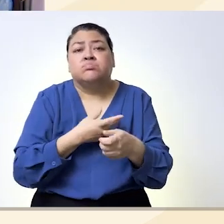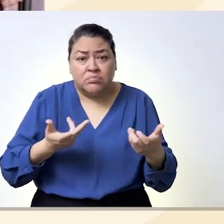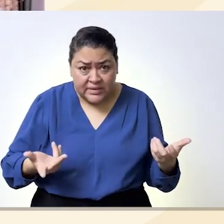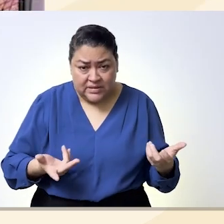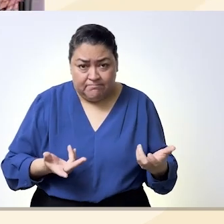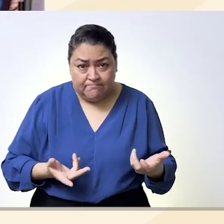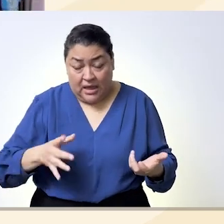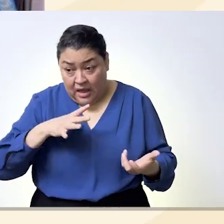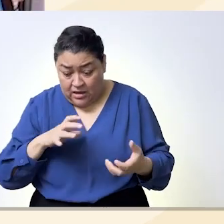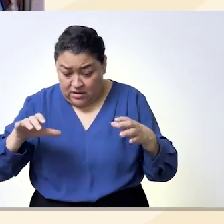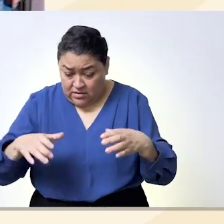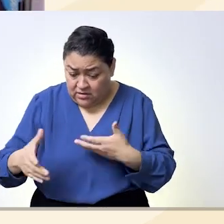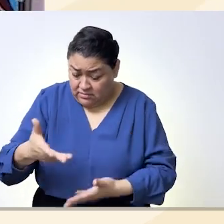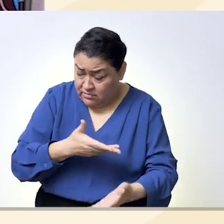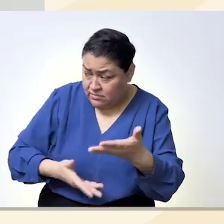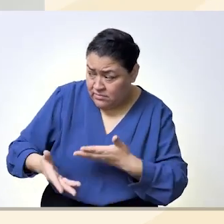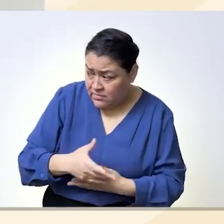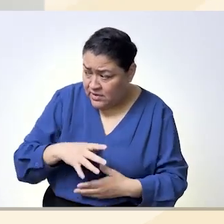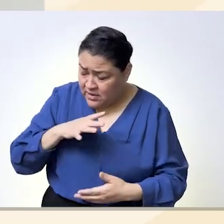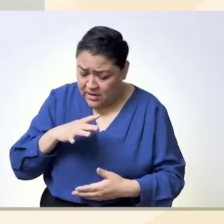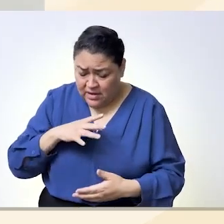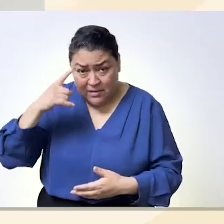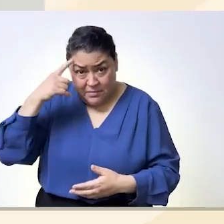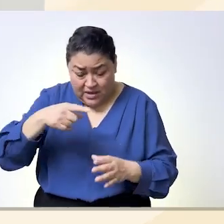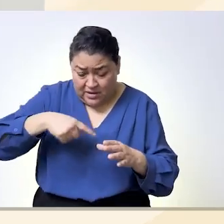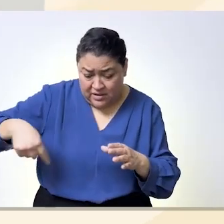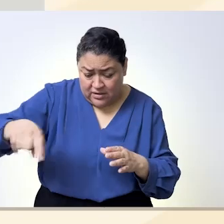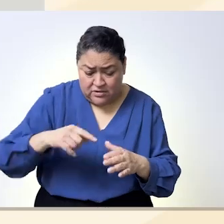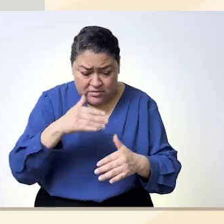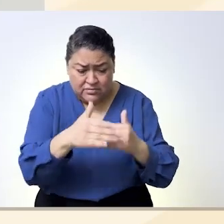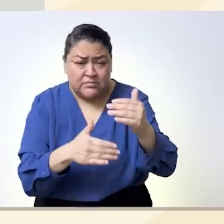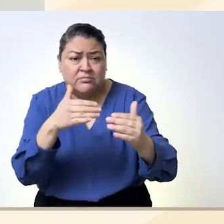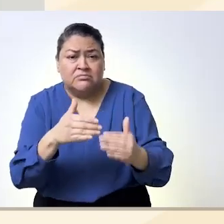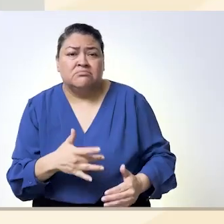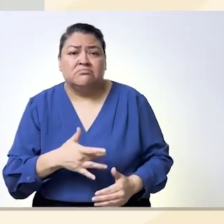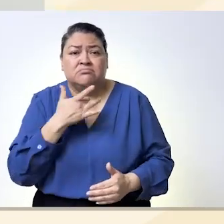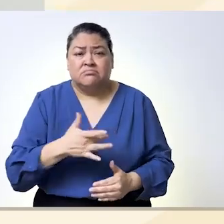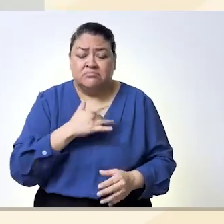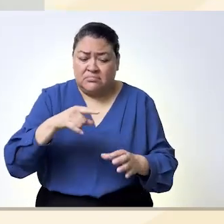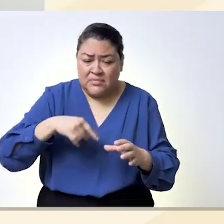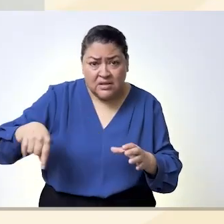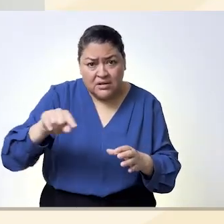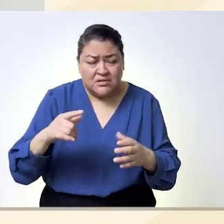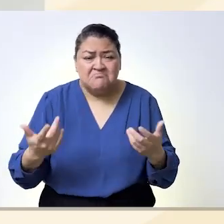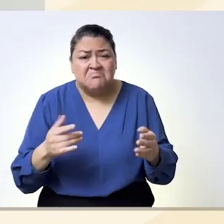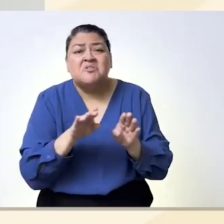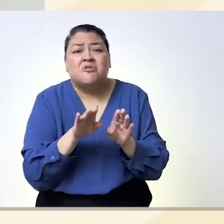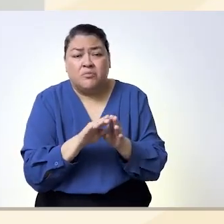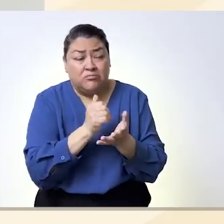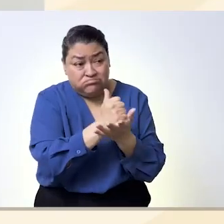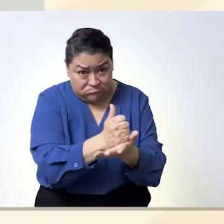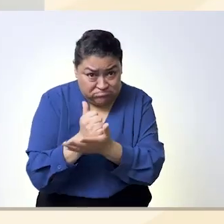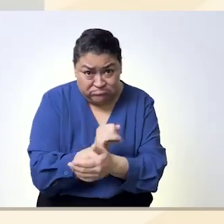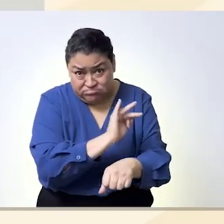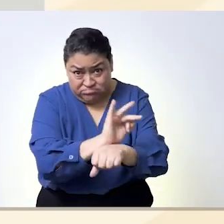de abonar por estas luchas críticas, estas luchas políticas, estén sosteniendo mucho de este sistema? ¿Qué nos pueden